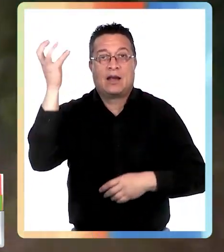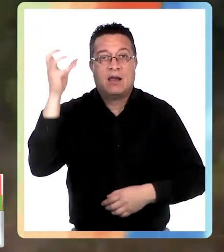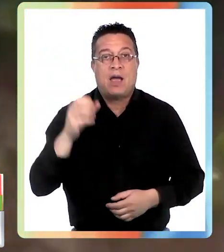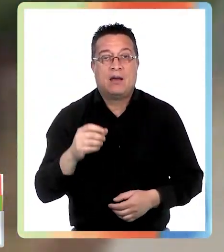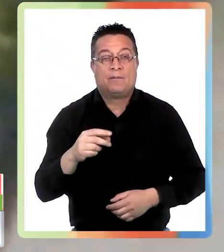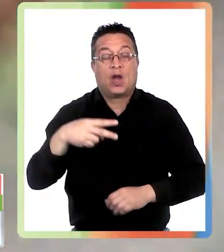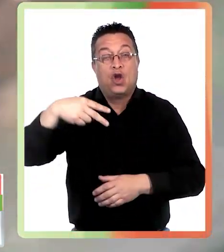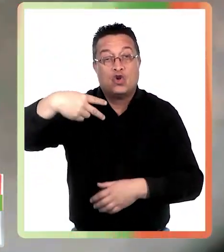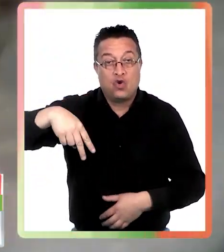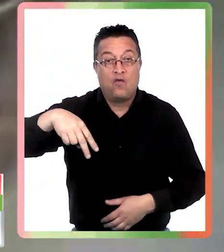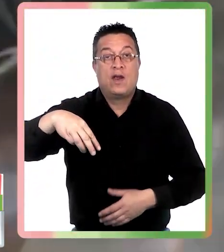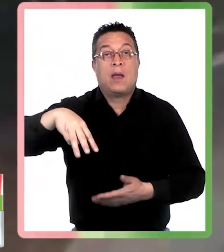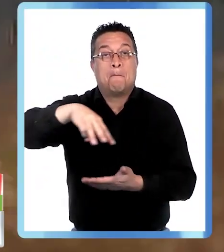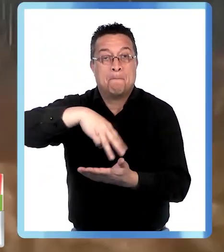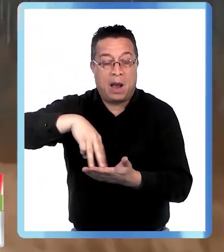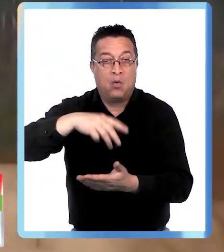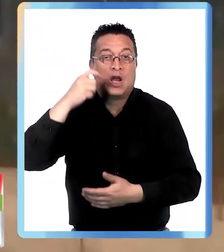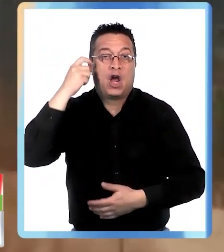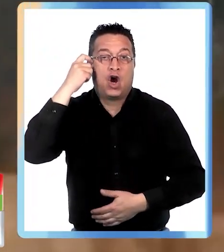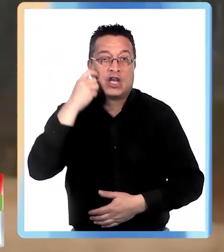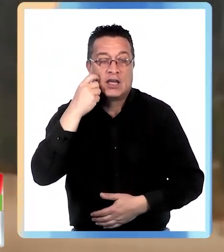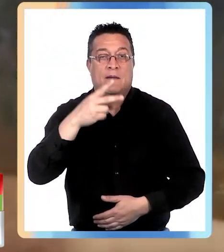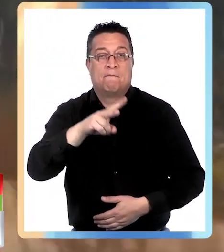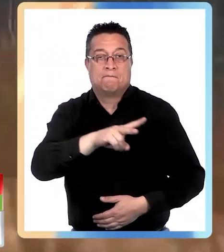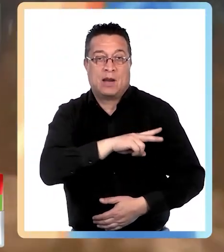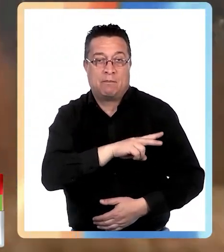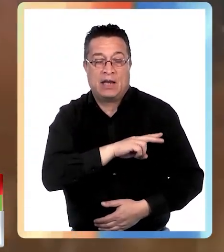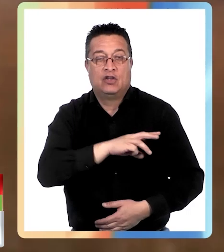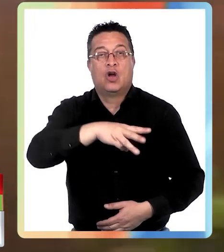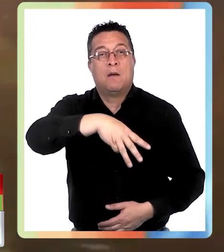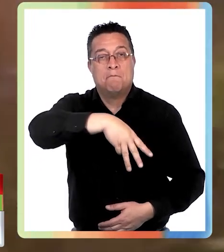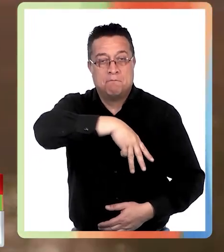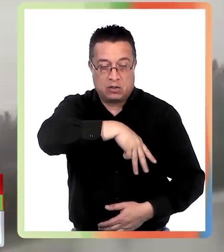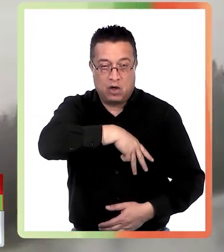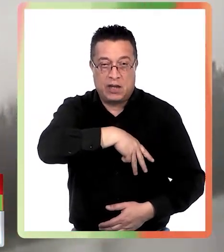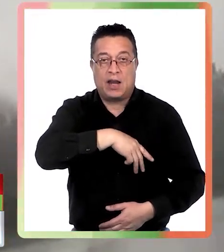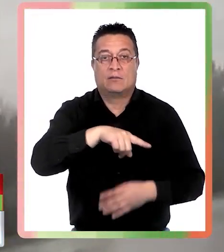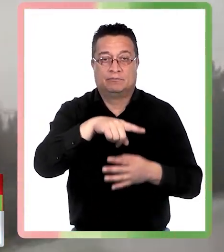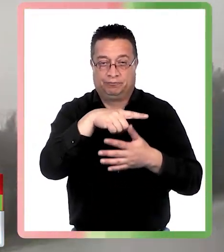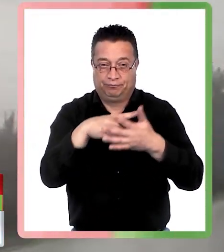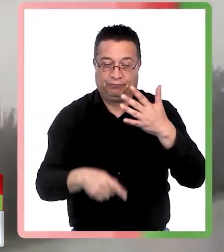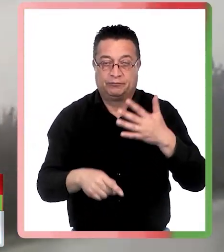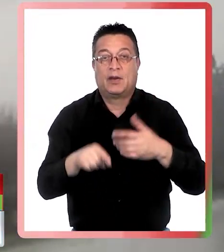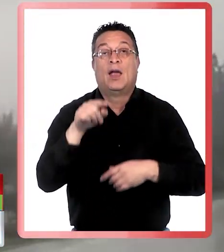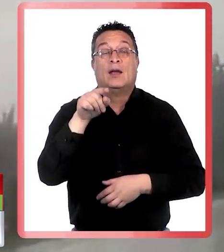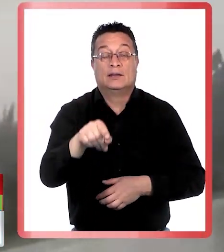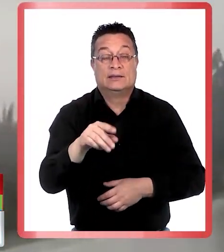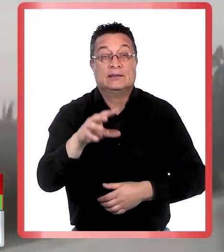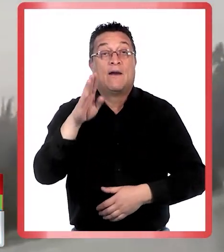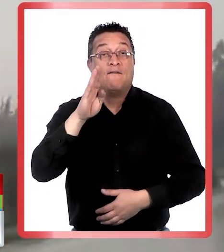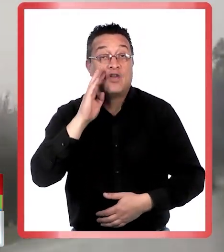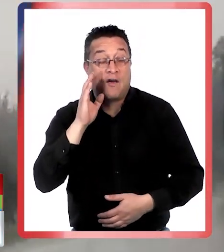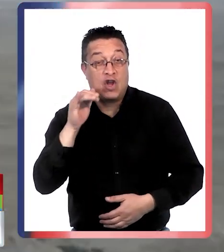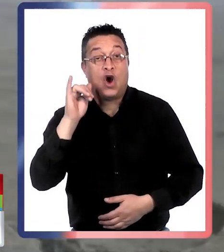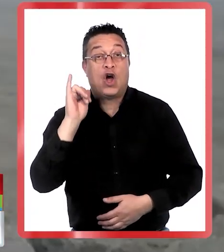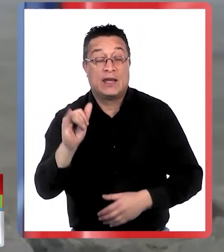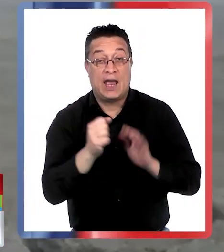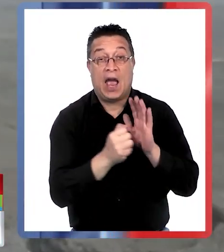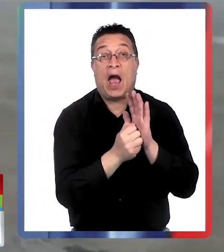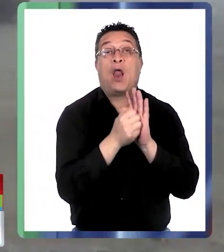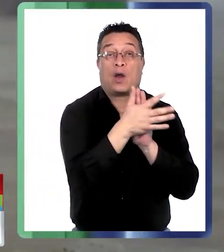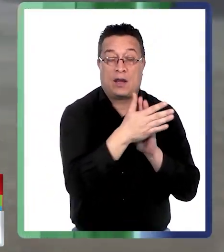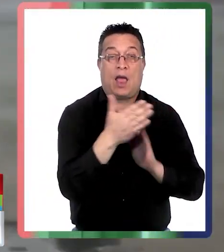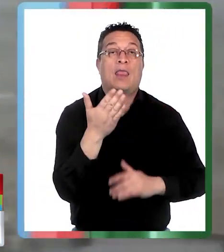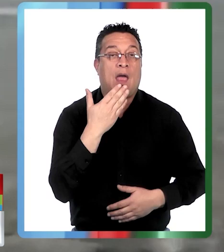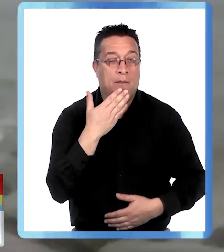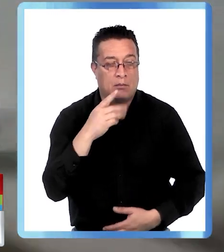meteorológico las regiones de ñuble maule o higgins Valparaíso y la región metropolitana sectores de la región del bío y la